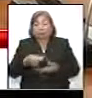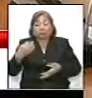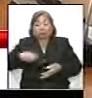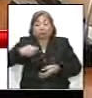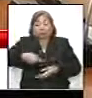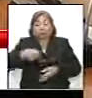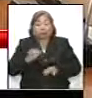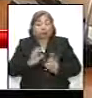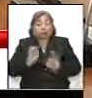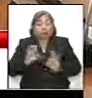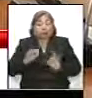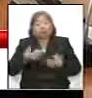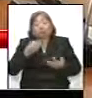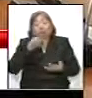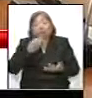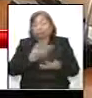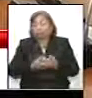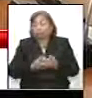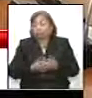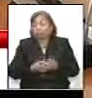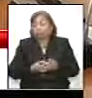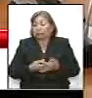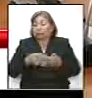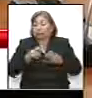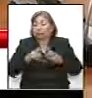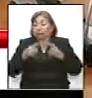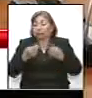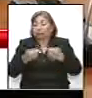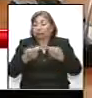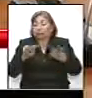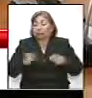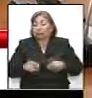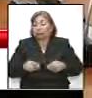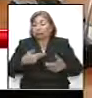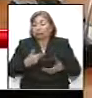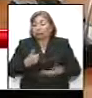financiando. Entonces sería bueno fijar la siguiente reunión cuándo va a ser y